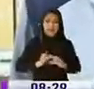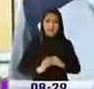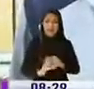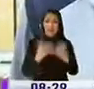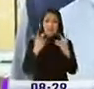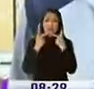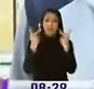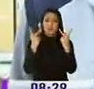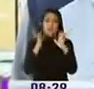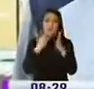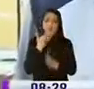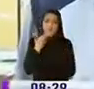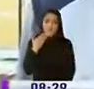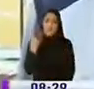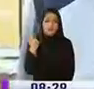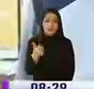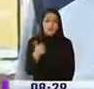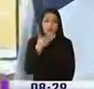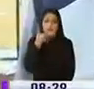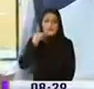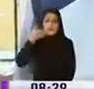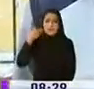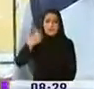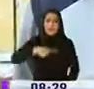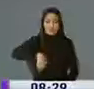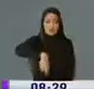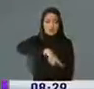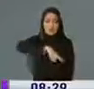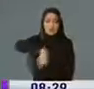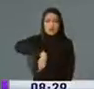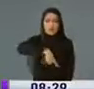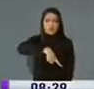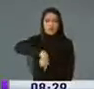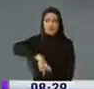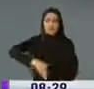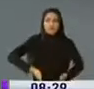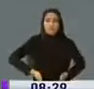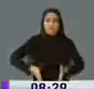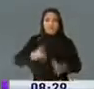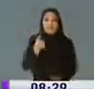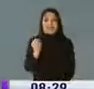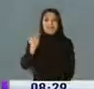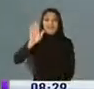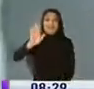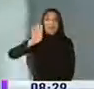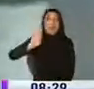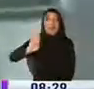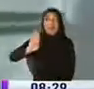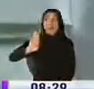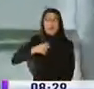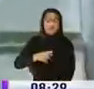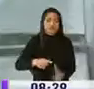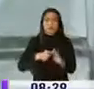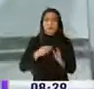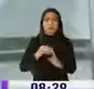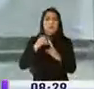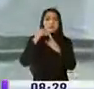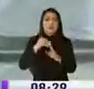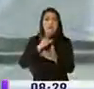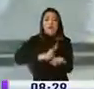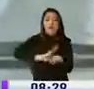claro, ya es mucho mejor, ya rellenado ese hueco que estaba. La calle S5B es una de las arterias principales que conecta al